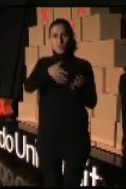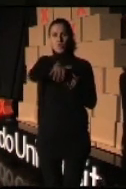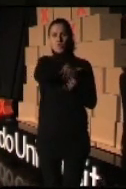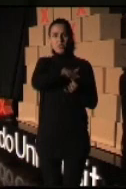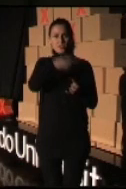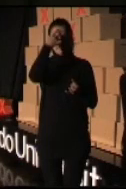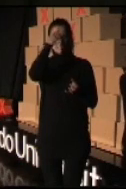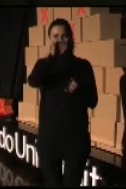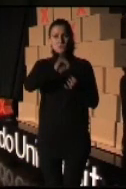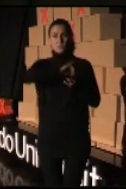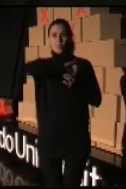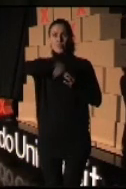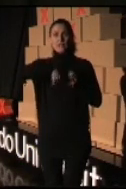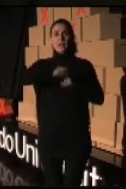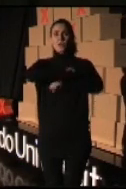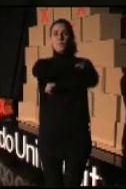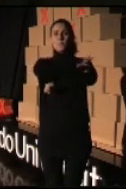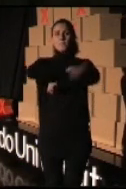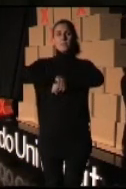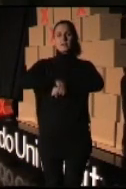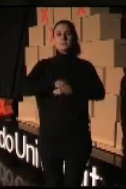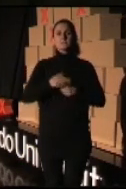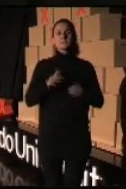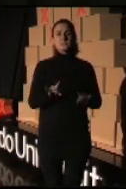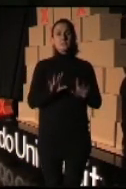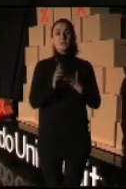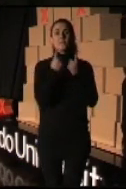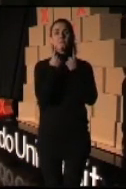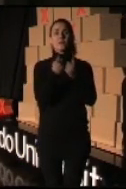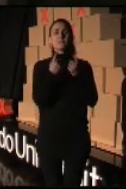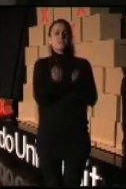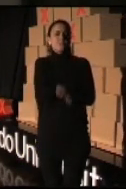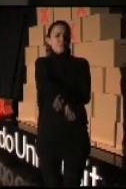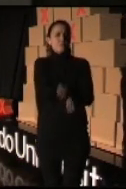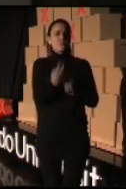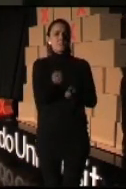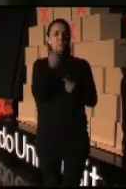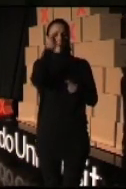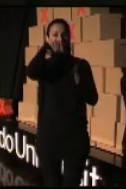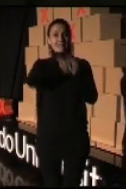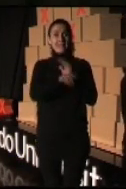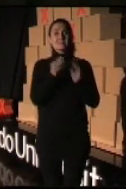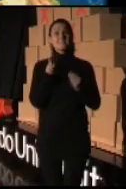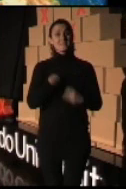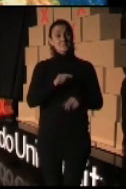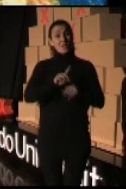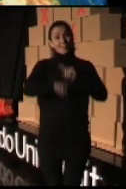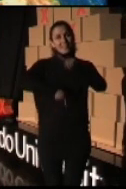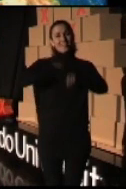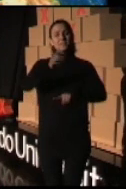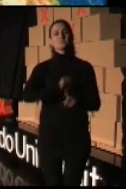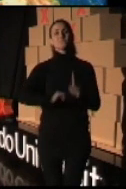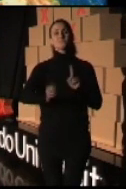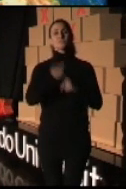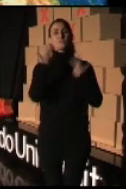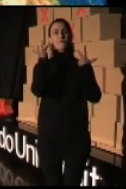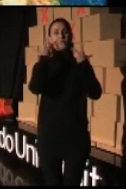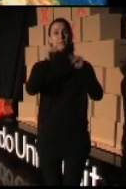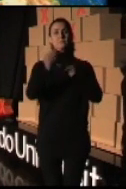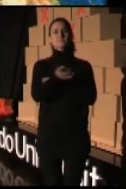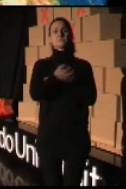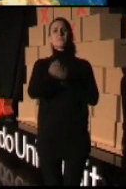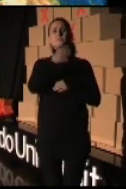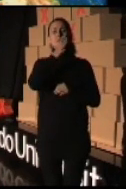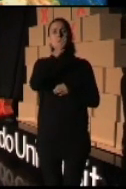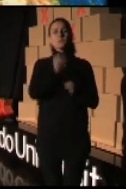las lindes con los mares, pero nos faltaba muchísima información. Y este es el aspecto que tendría después de haberlo terminado. ¿Y por qué es